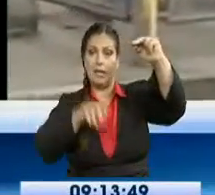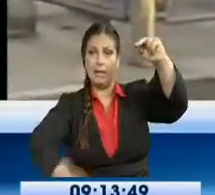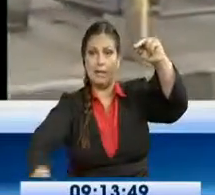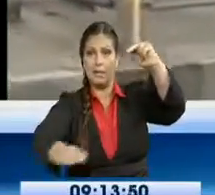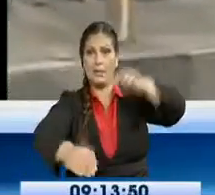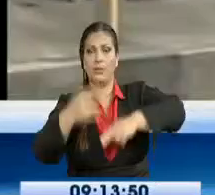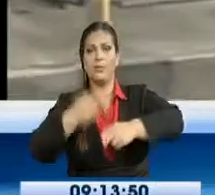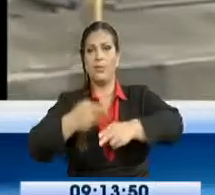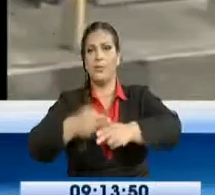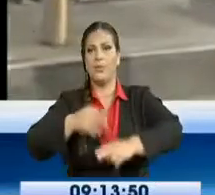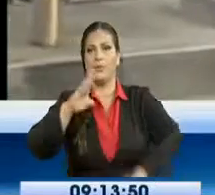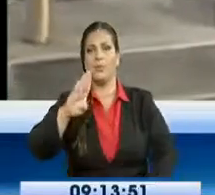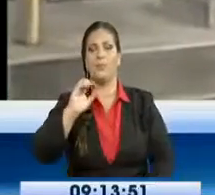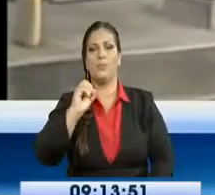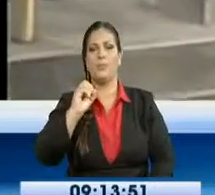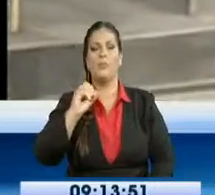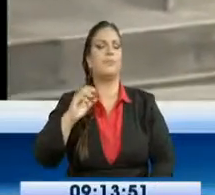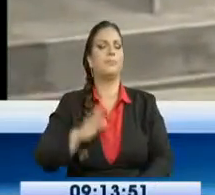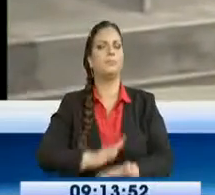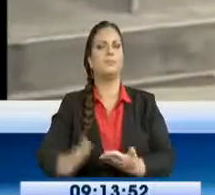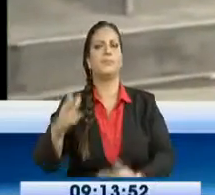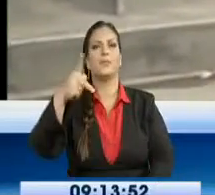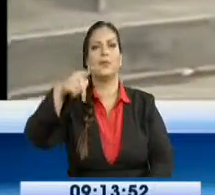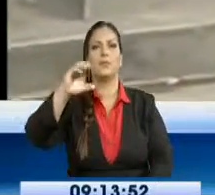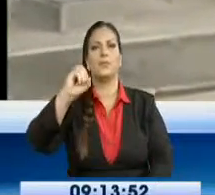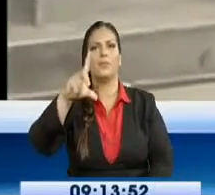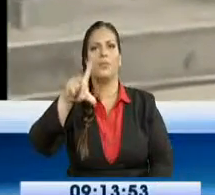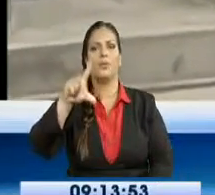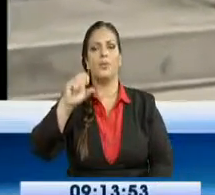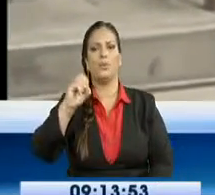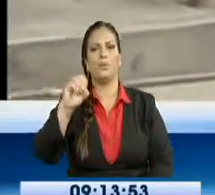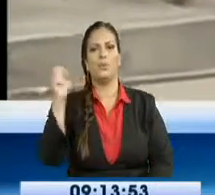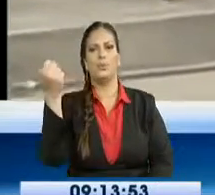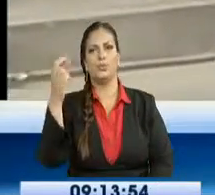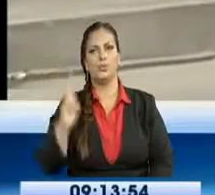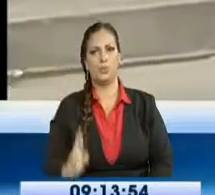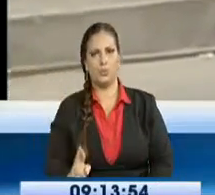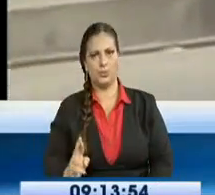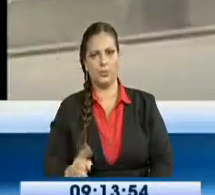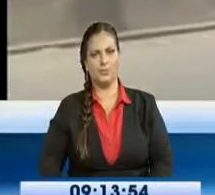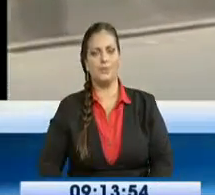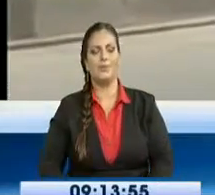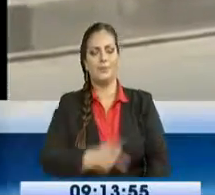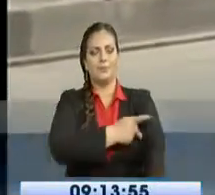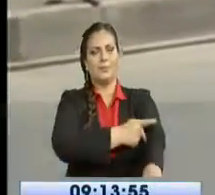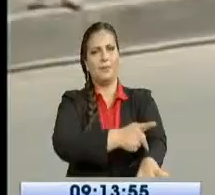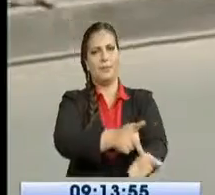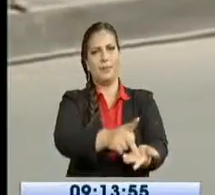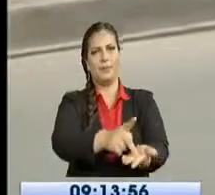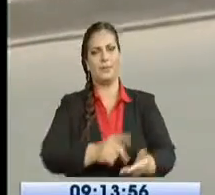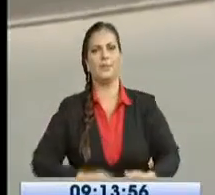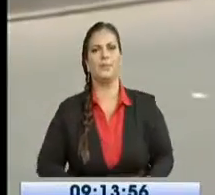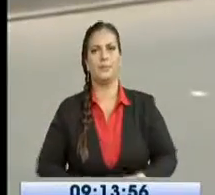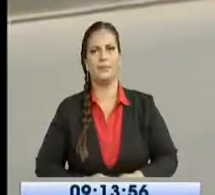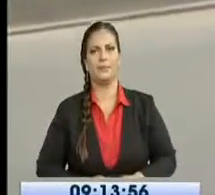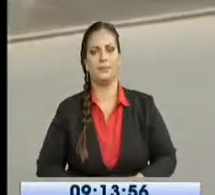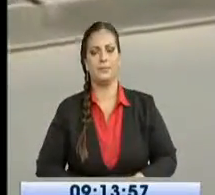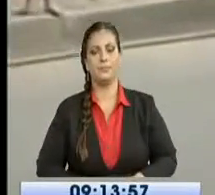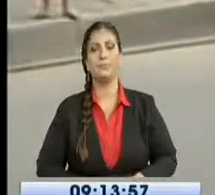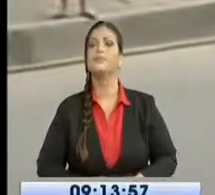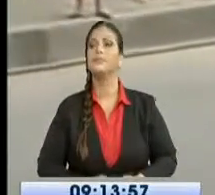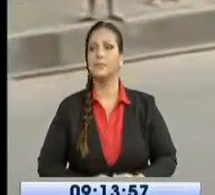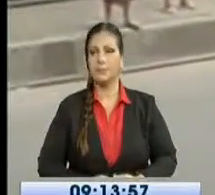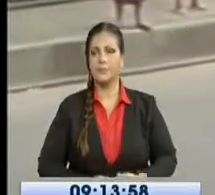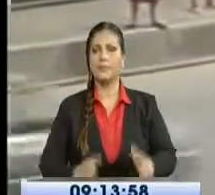Polo Sur. En la isla, junto a la isla Trinitaria, en el sector de la vía perimetral. Hugo, Marcela, acá se está pidiendo que la